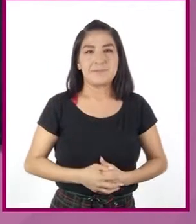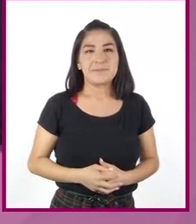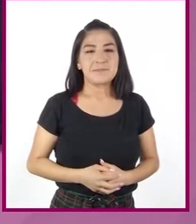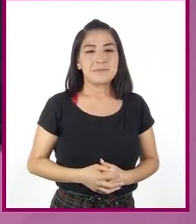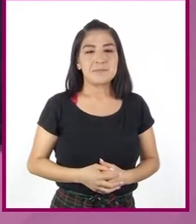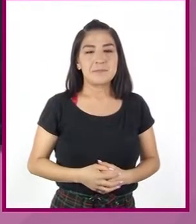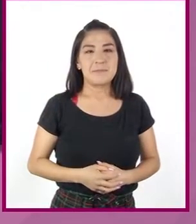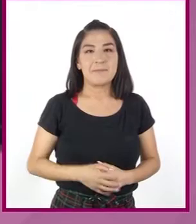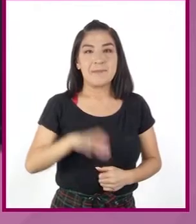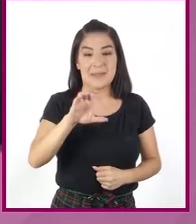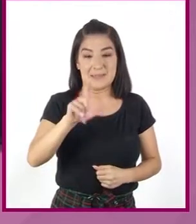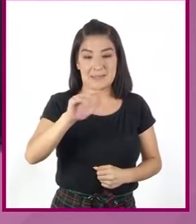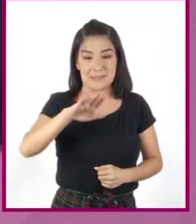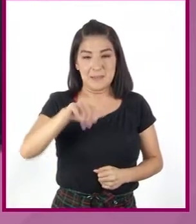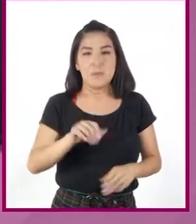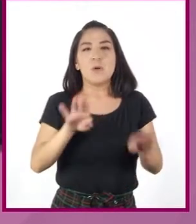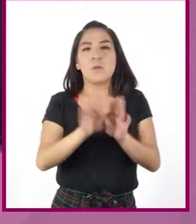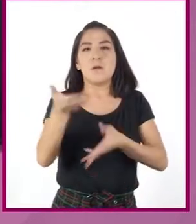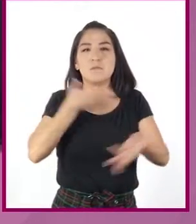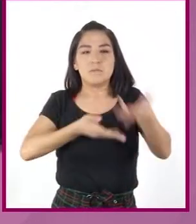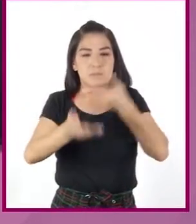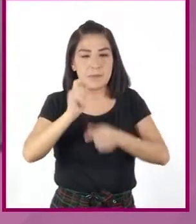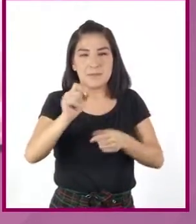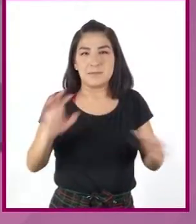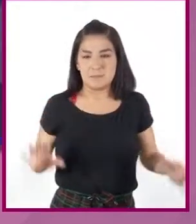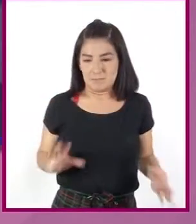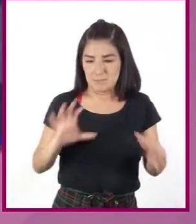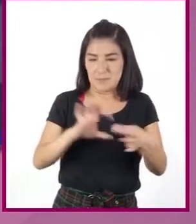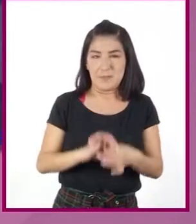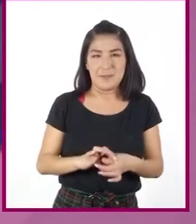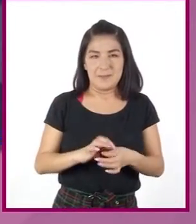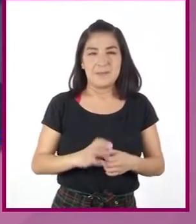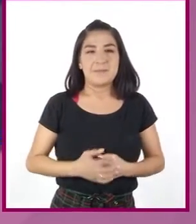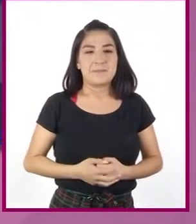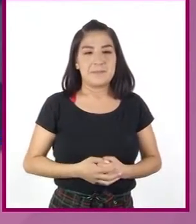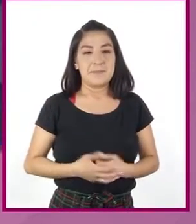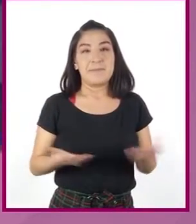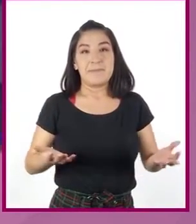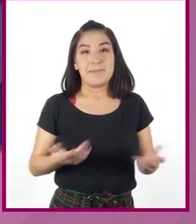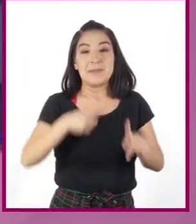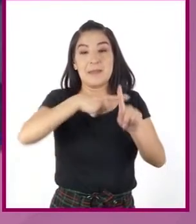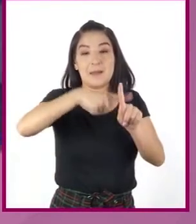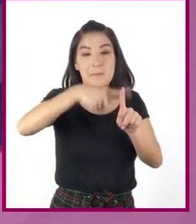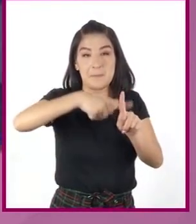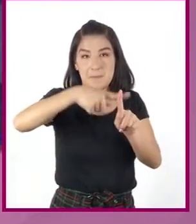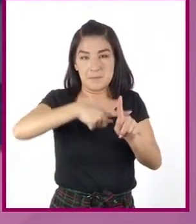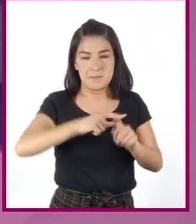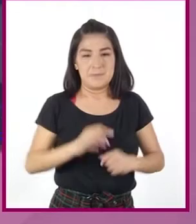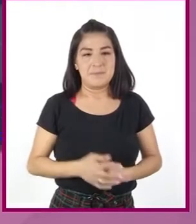El clima es el resultado de la interacción entre sus elementos. Temperatura,